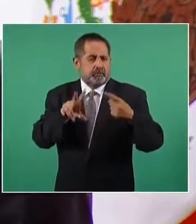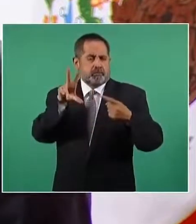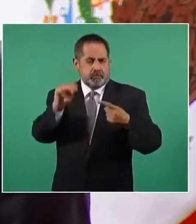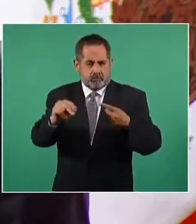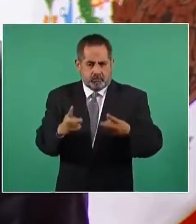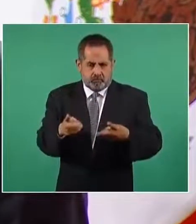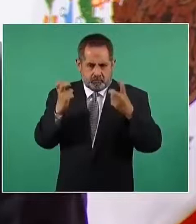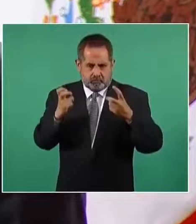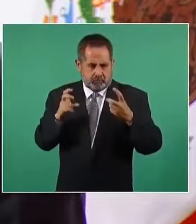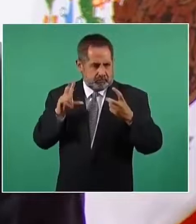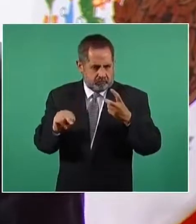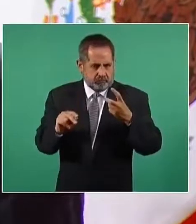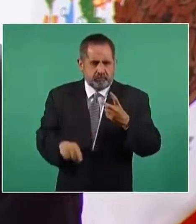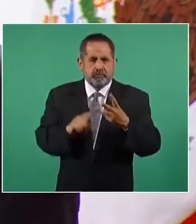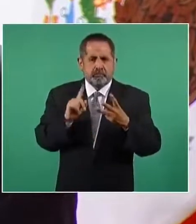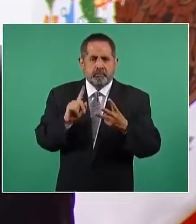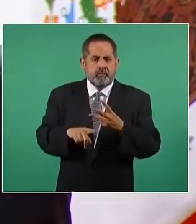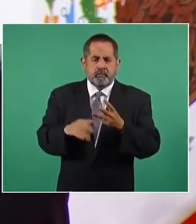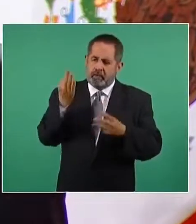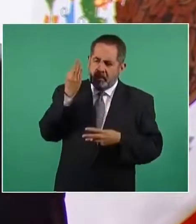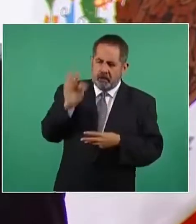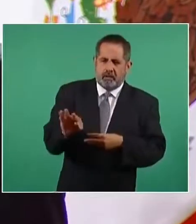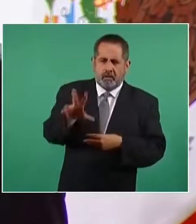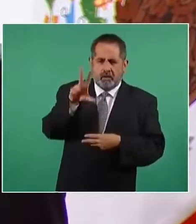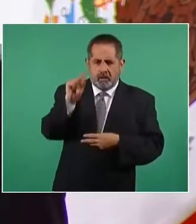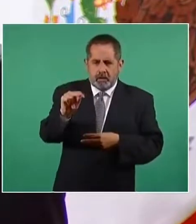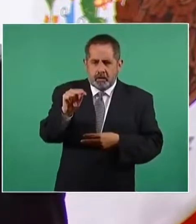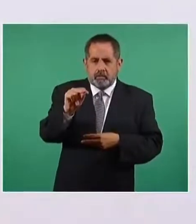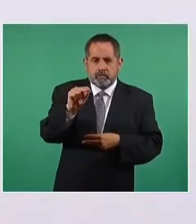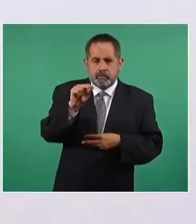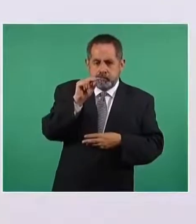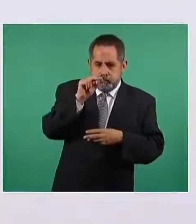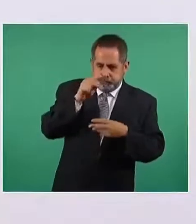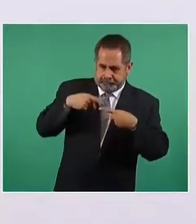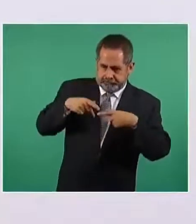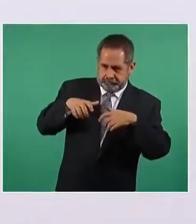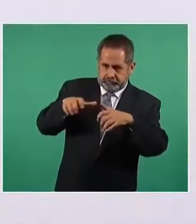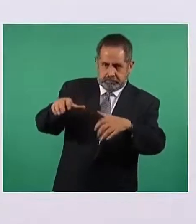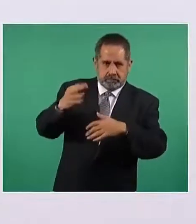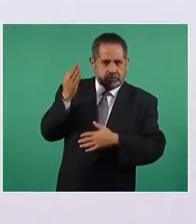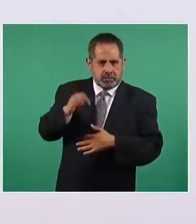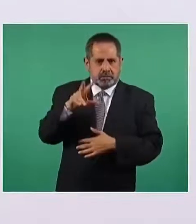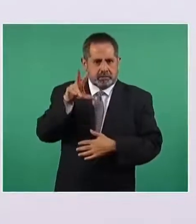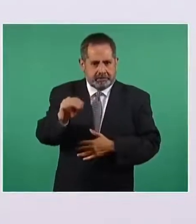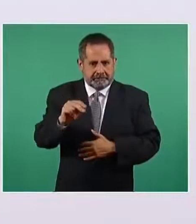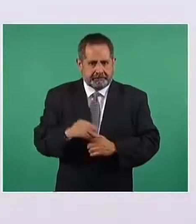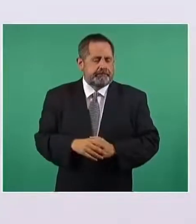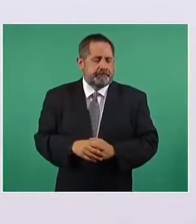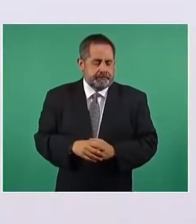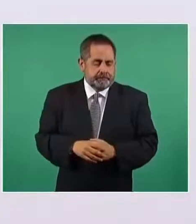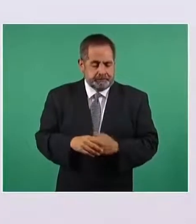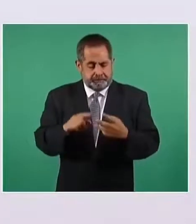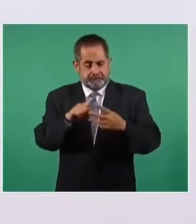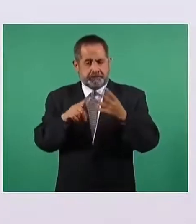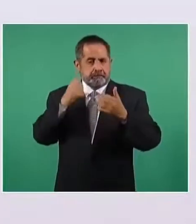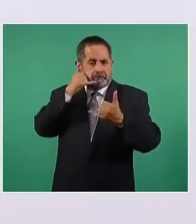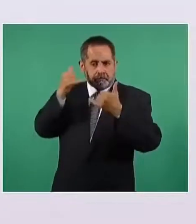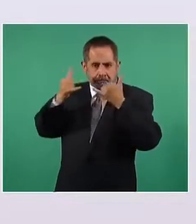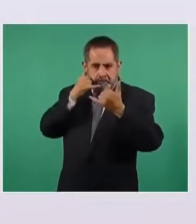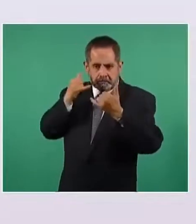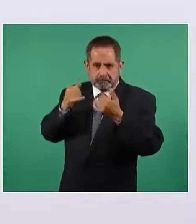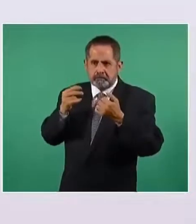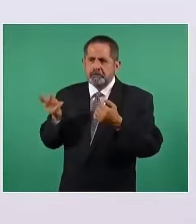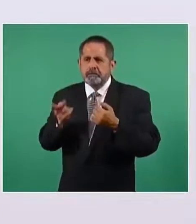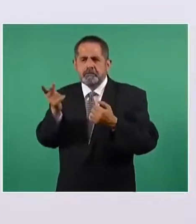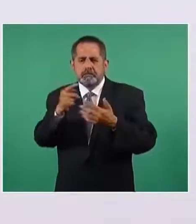el año entrante. Y bueno, eso le da una dinámica